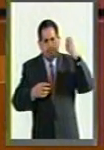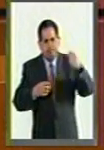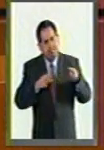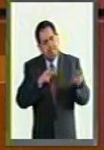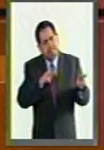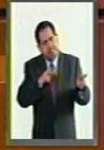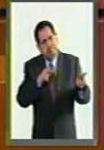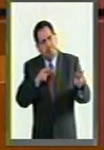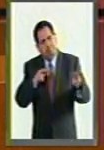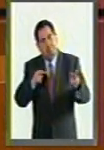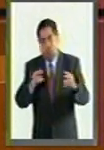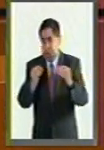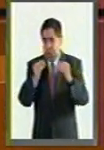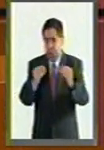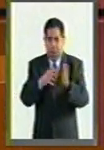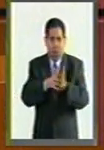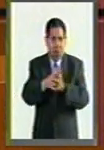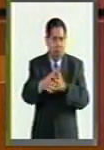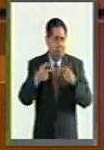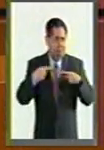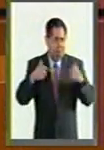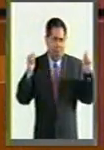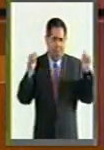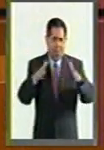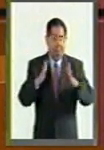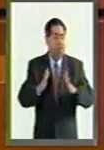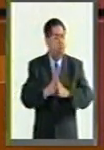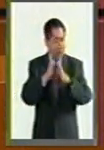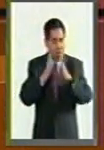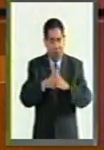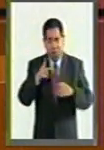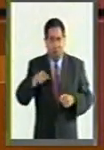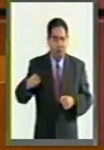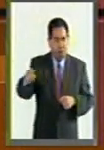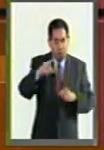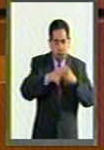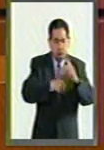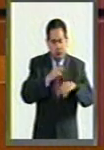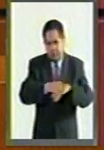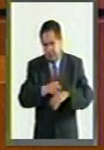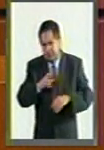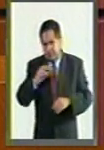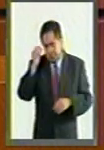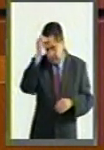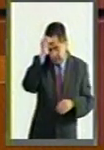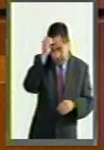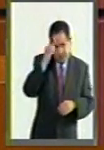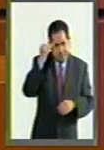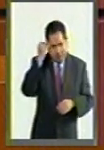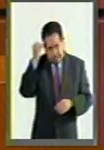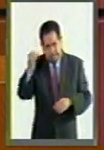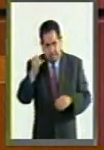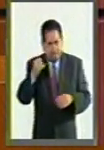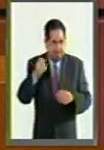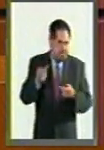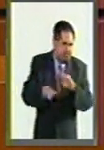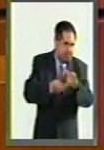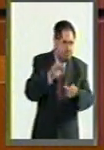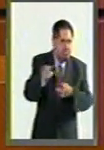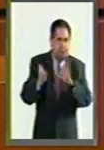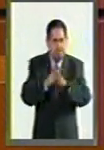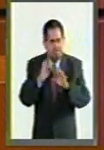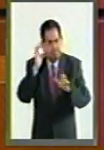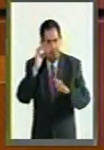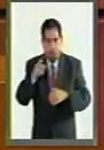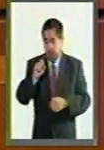amplia asistencia y participación de la sociedad civil, que mostró un gran interés en escuchar y cuestionar a